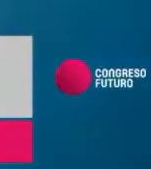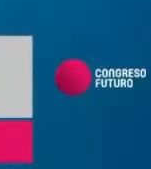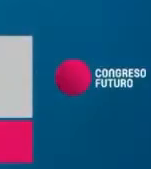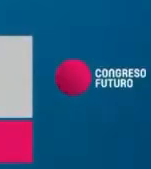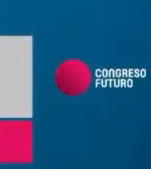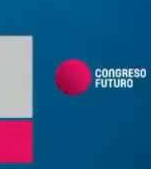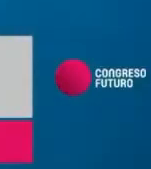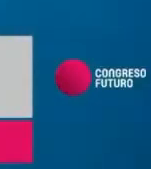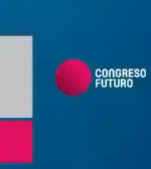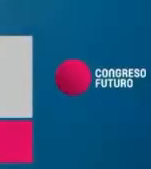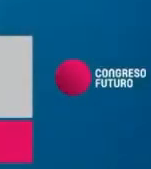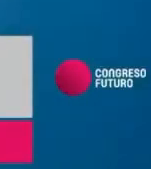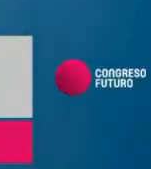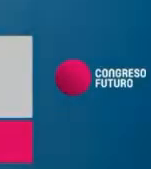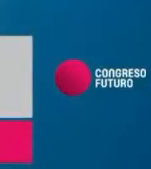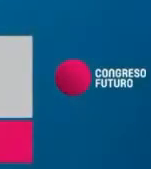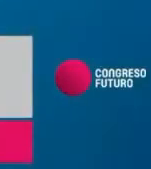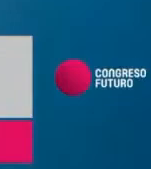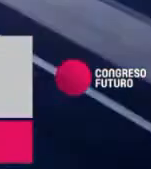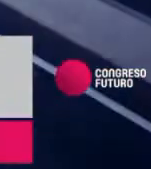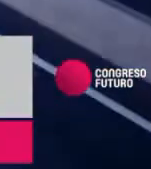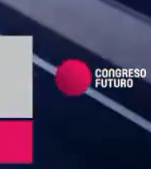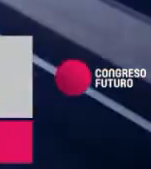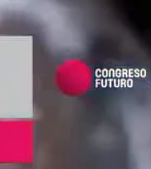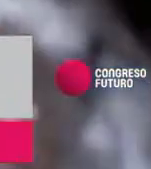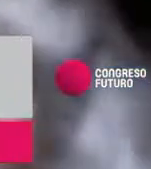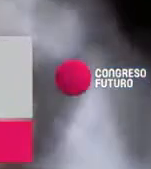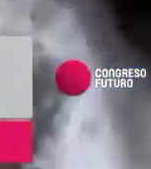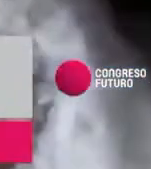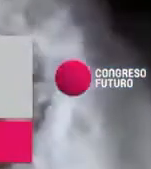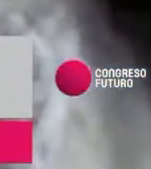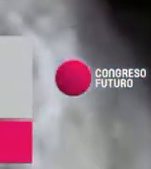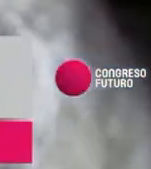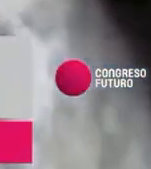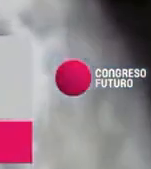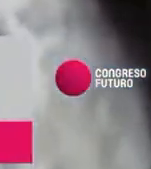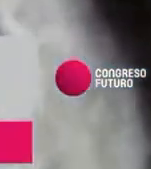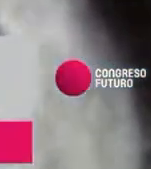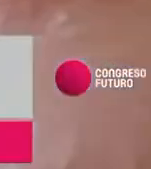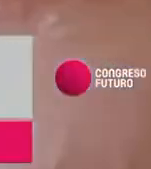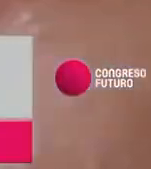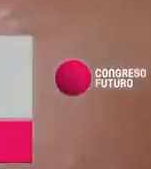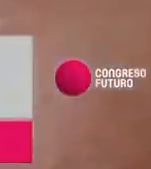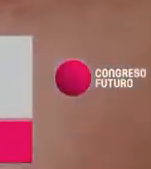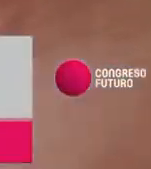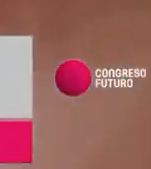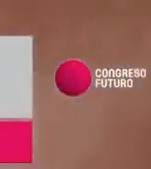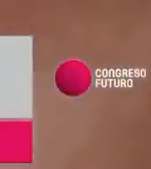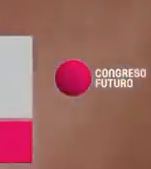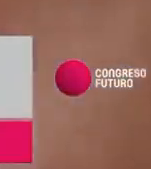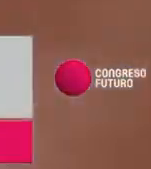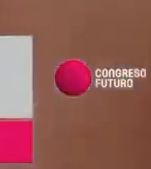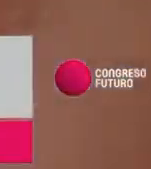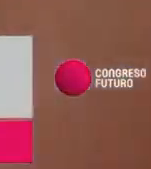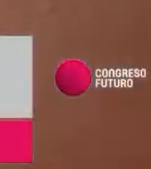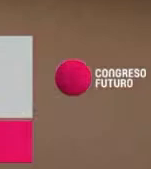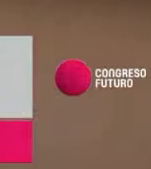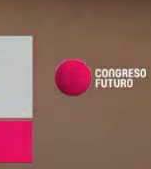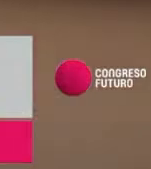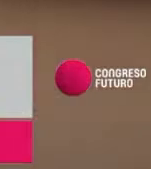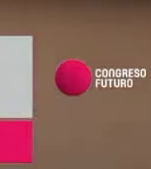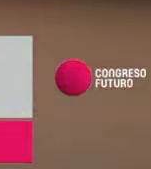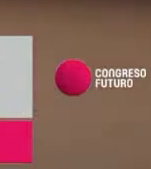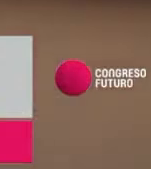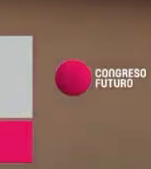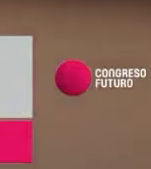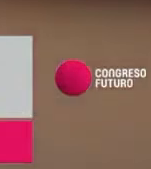La ciencia se nos presenta como el futuro, presente y pasado. El ser humano se identifica con el lenguaje. Y